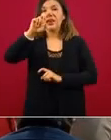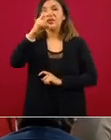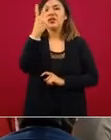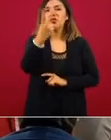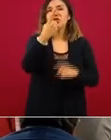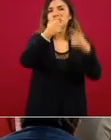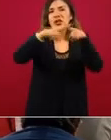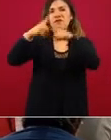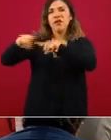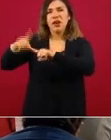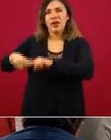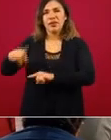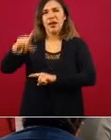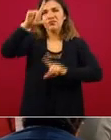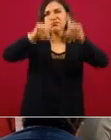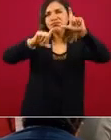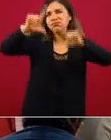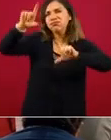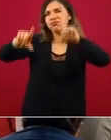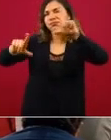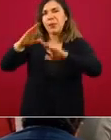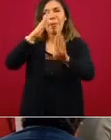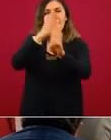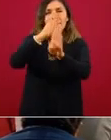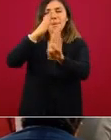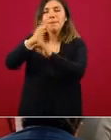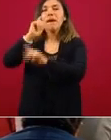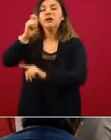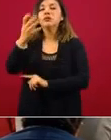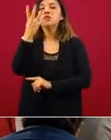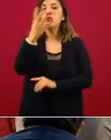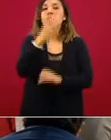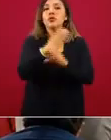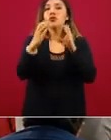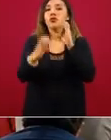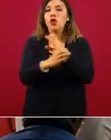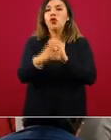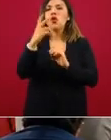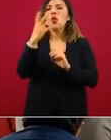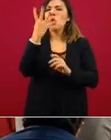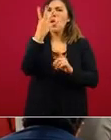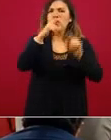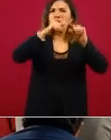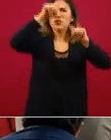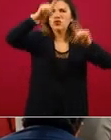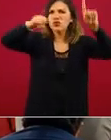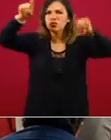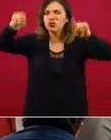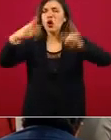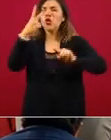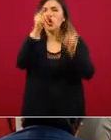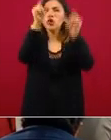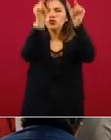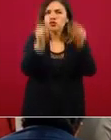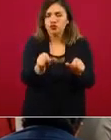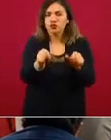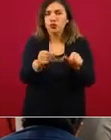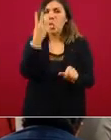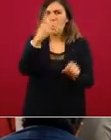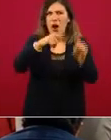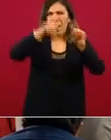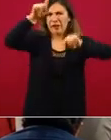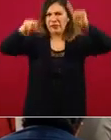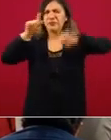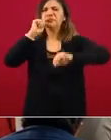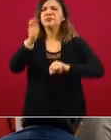gráficas específicas que tienen 4 líneas y 2 barritas. Las 4 líneas significan